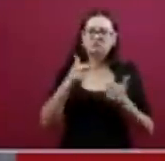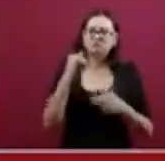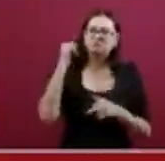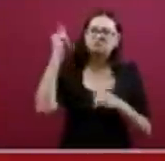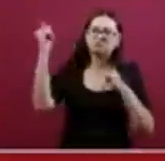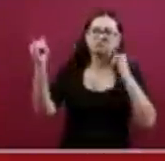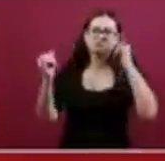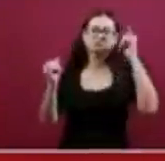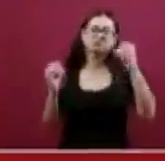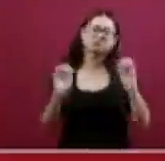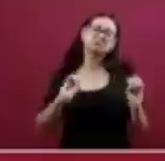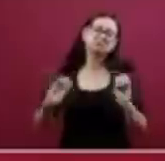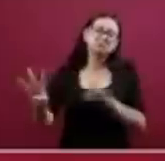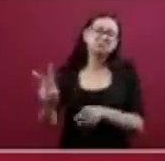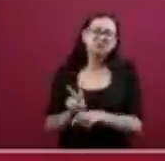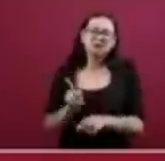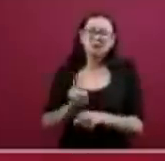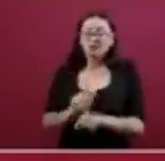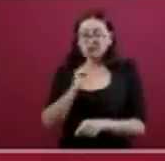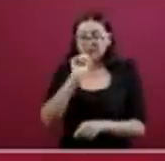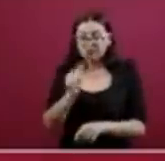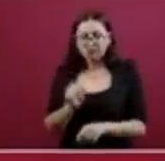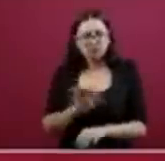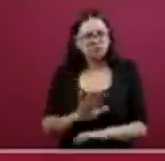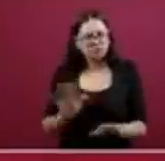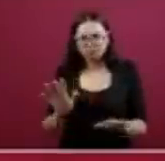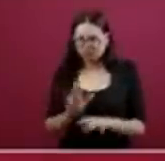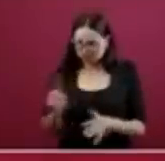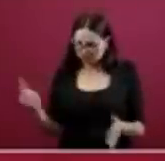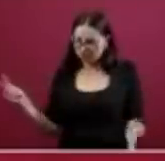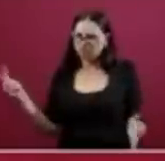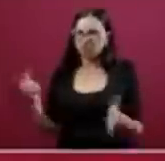vigilancia, no van a haber territorios